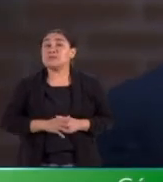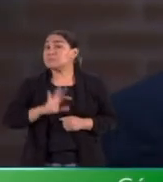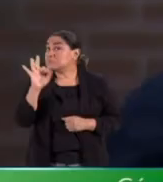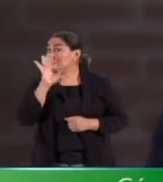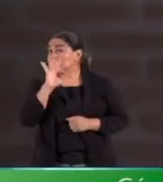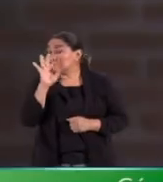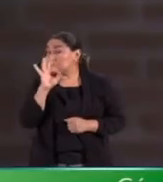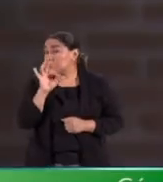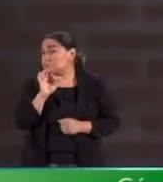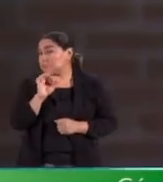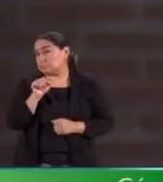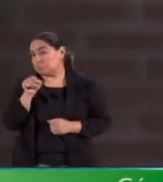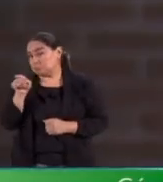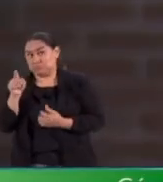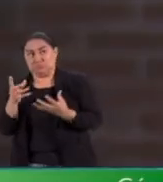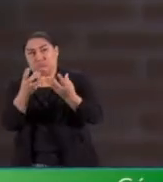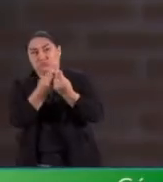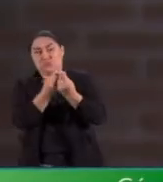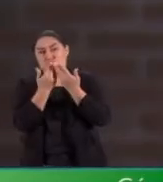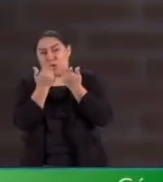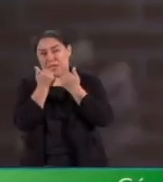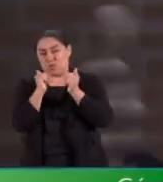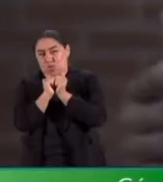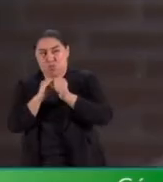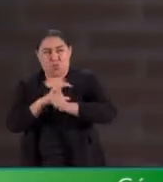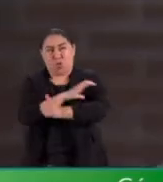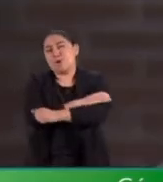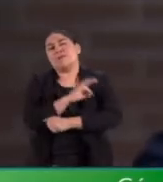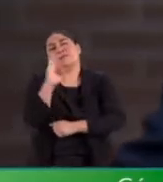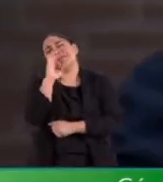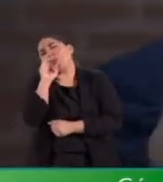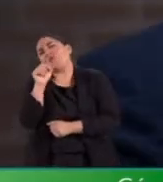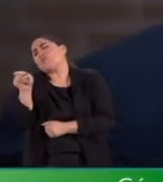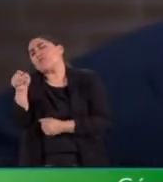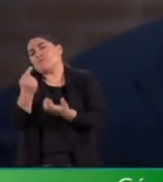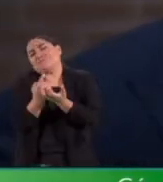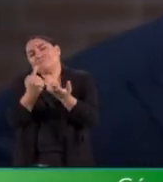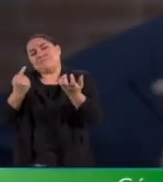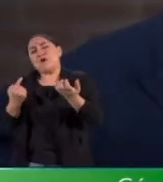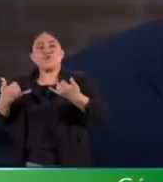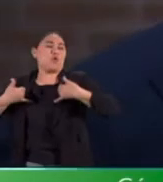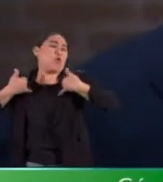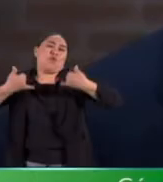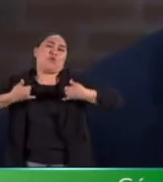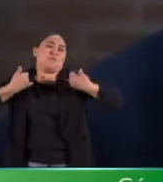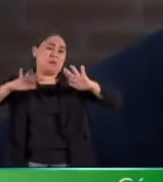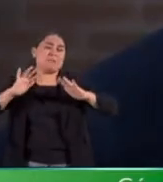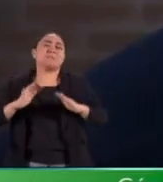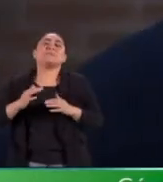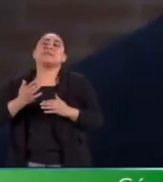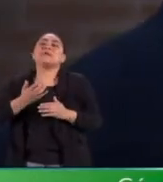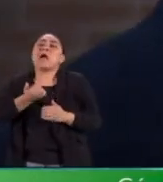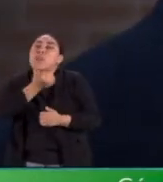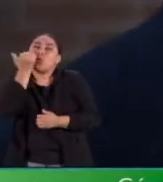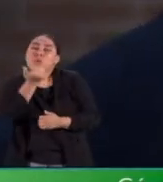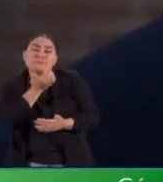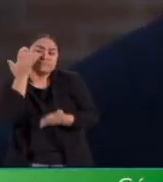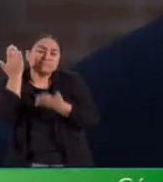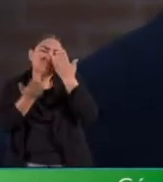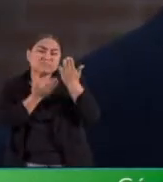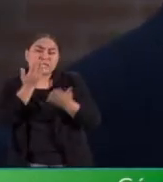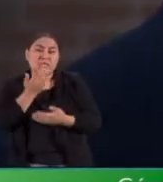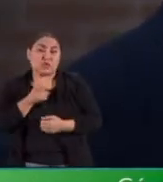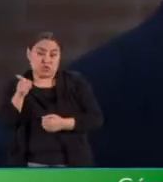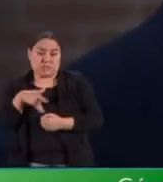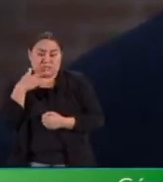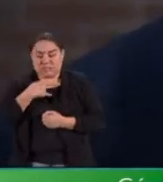estuvieran con el poder, si hoy fueran jóvenes en un aula estudiando, ¿de qué